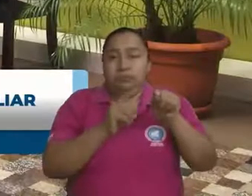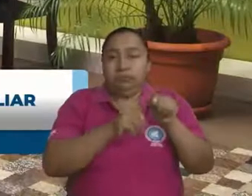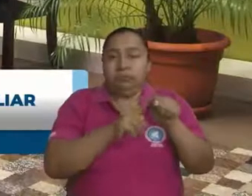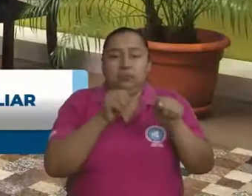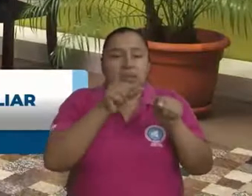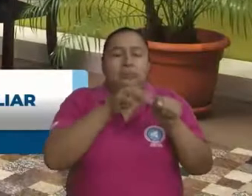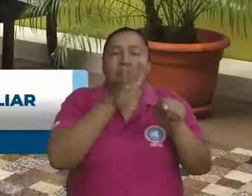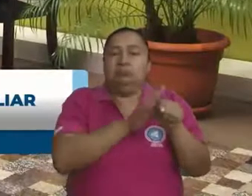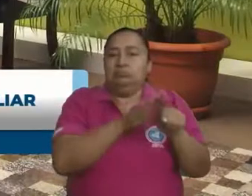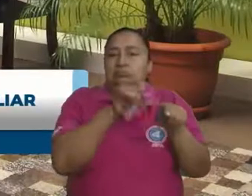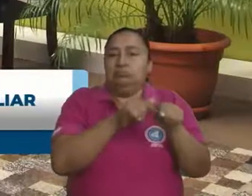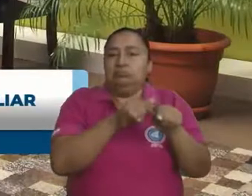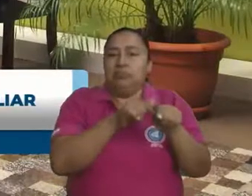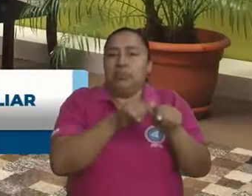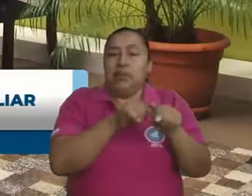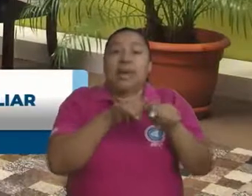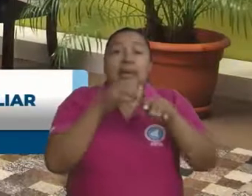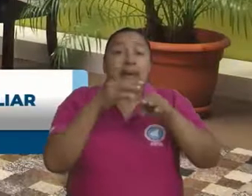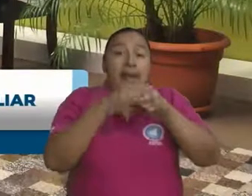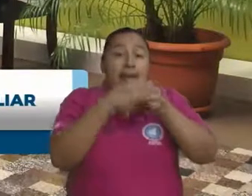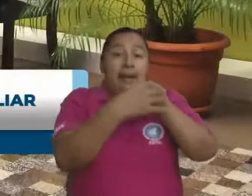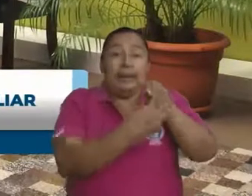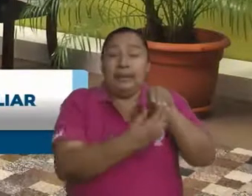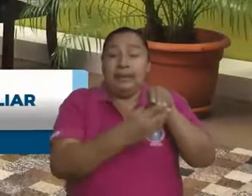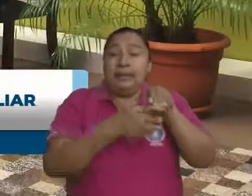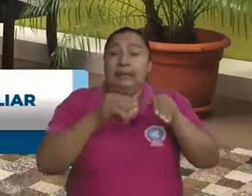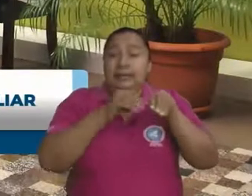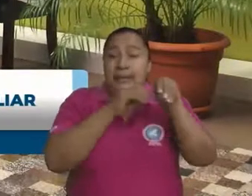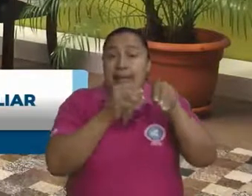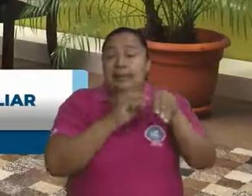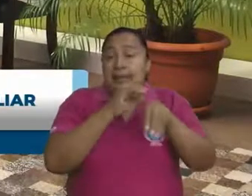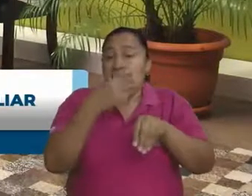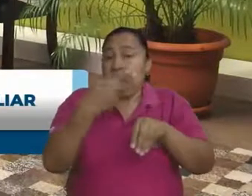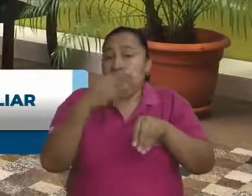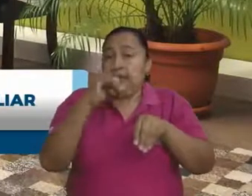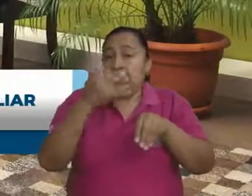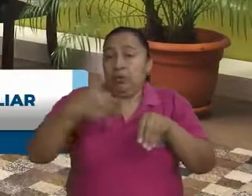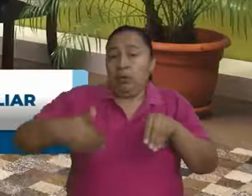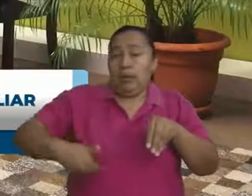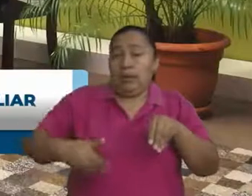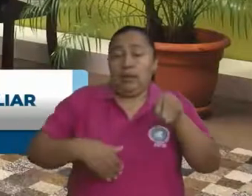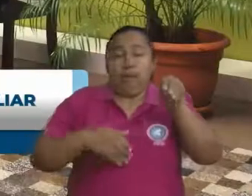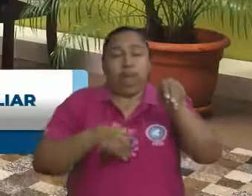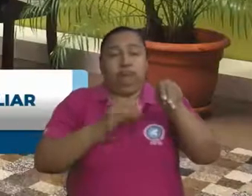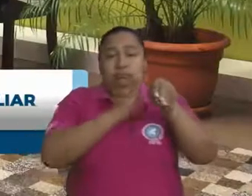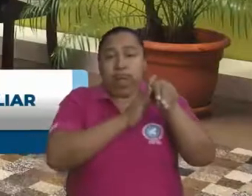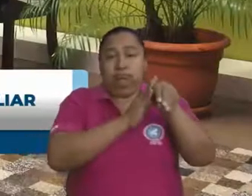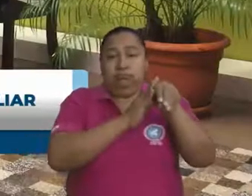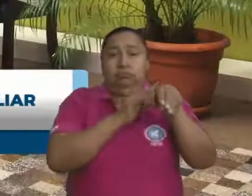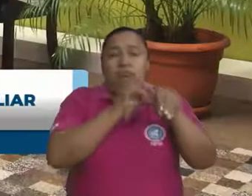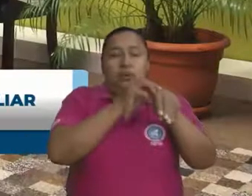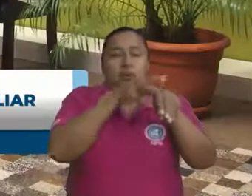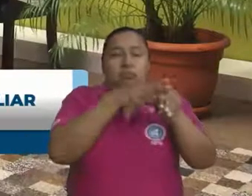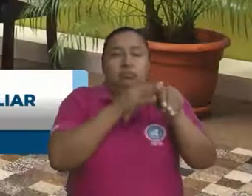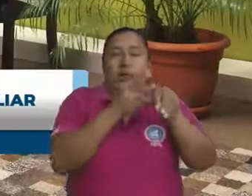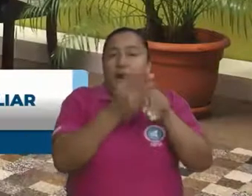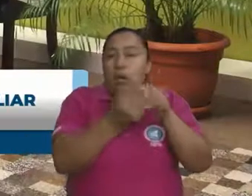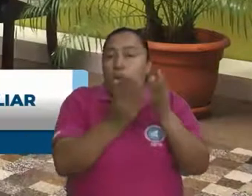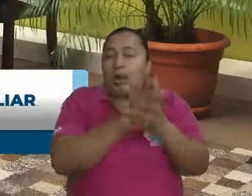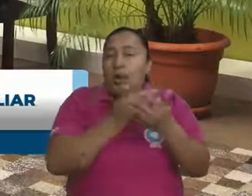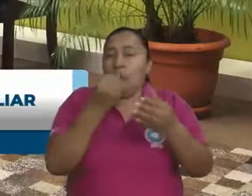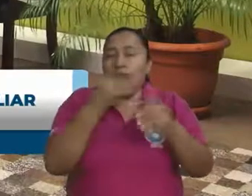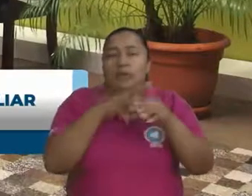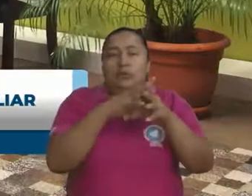reservorio. El hígado se encarga de producir la bilis. La bilis es un líquido que permite degradar algunos de los